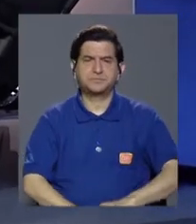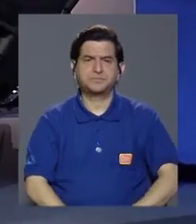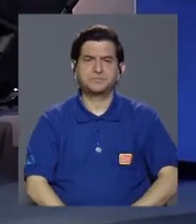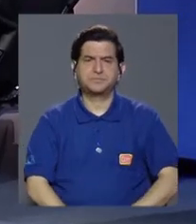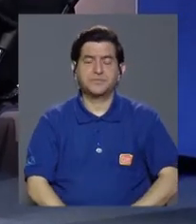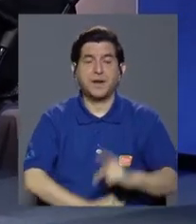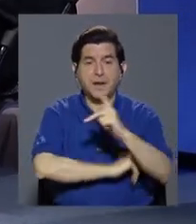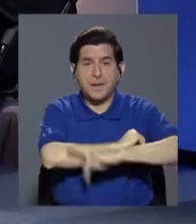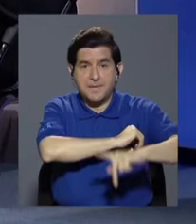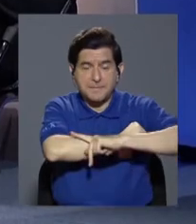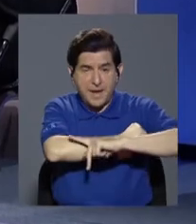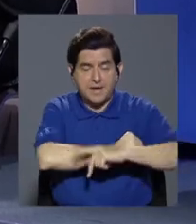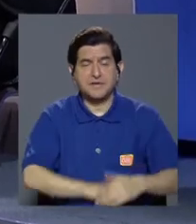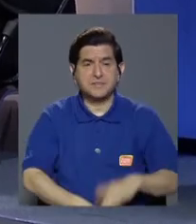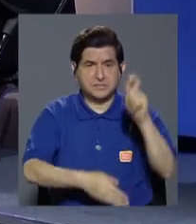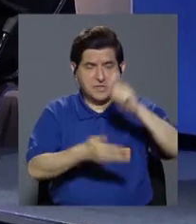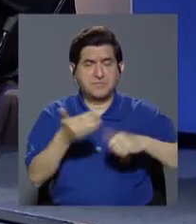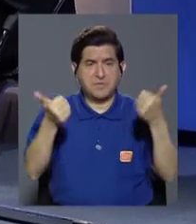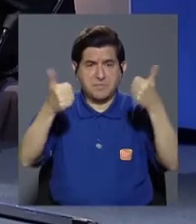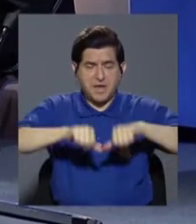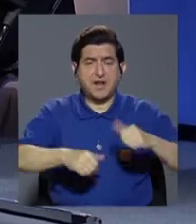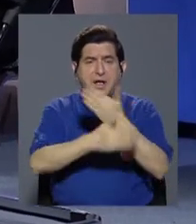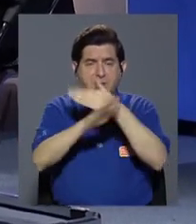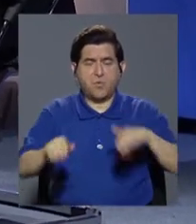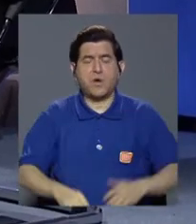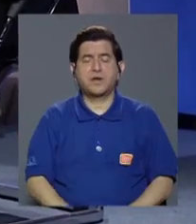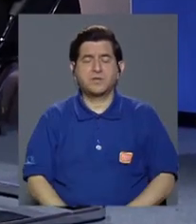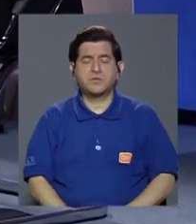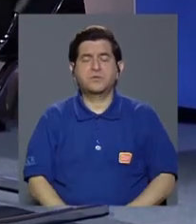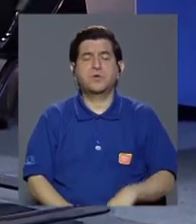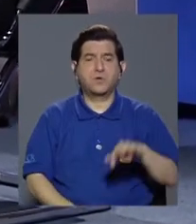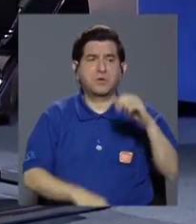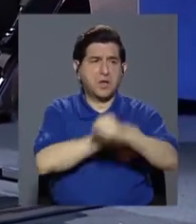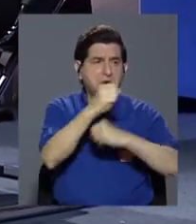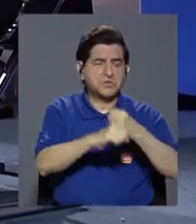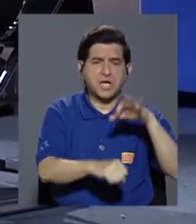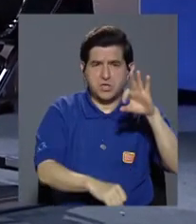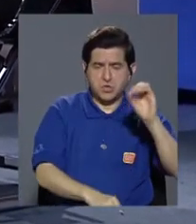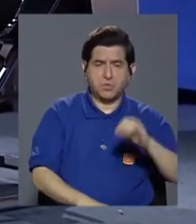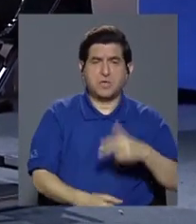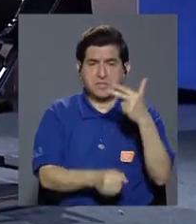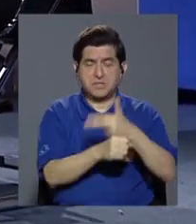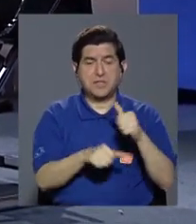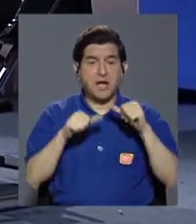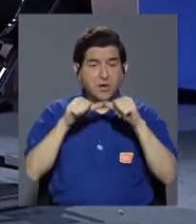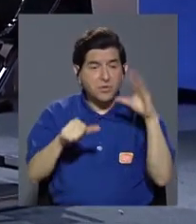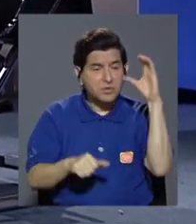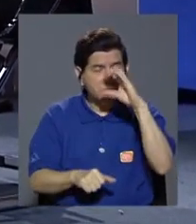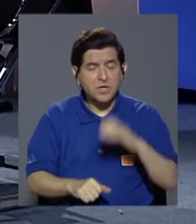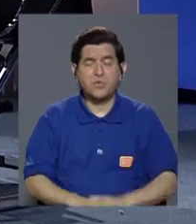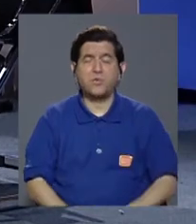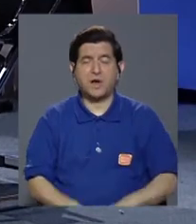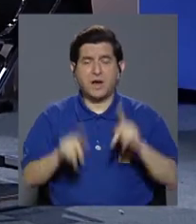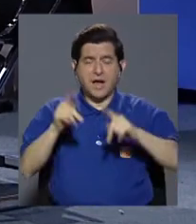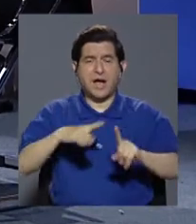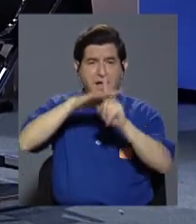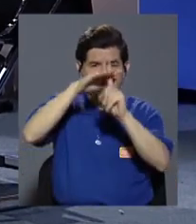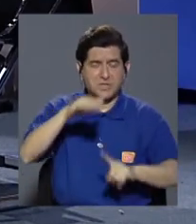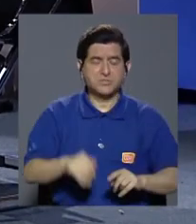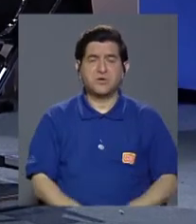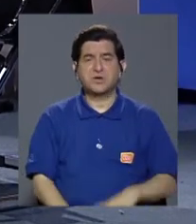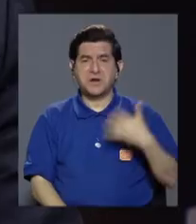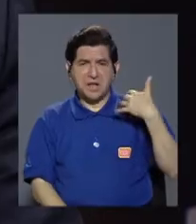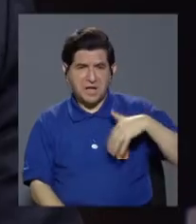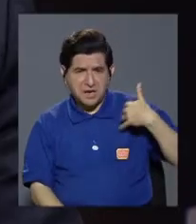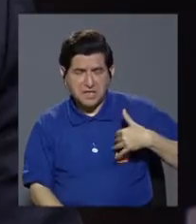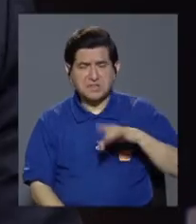países que han firmado acuerdos de paz en los noventas como guatemala por ejemplo siguen buscando sus desaparecidos chile-argentina siguen en ese